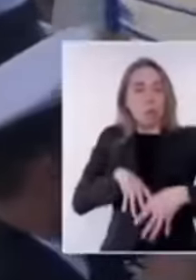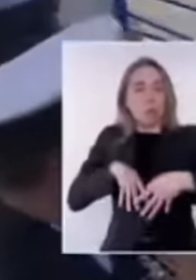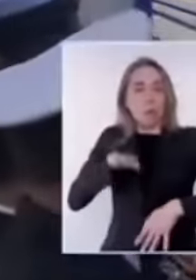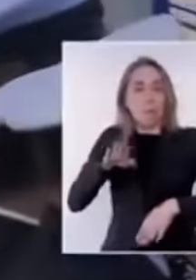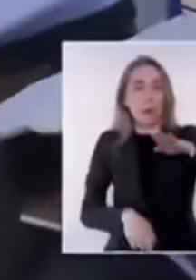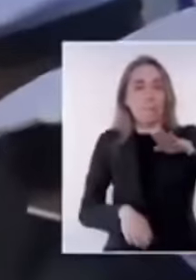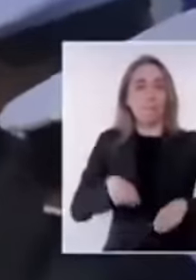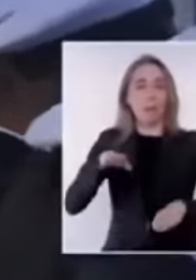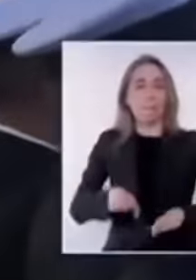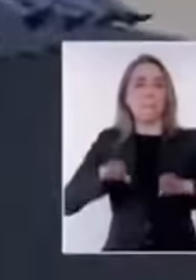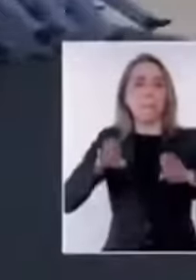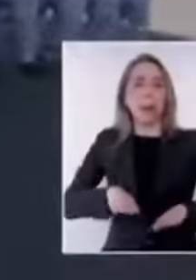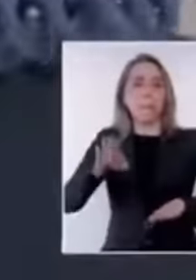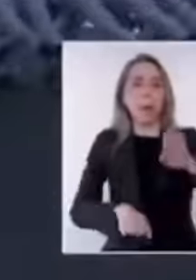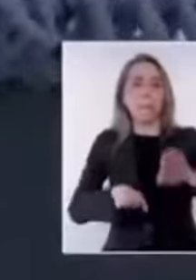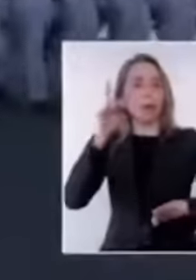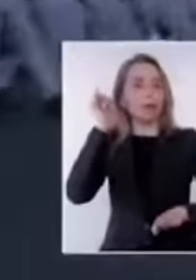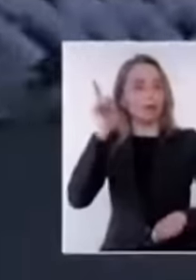enoja.